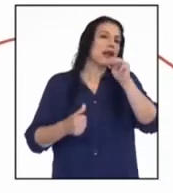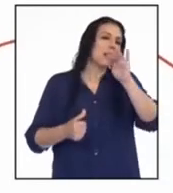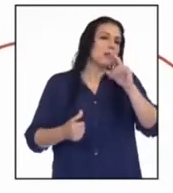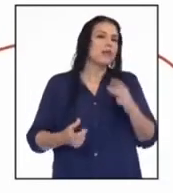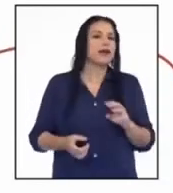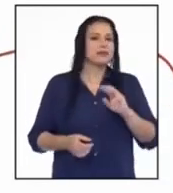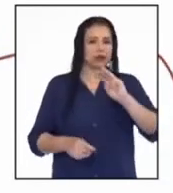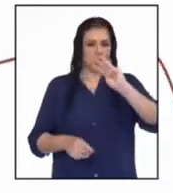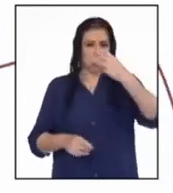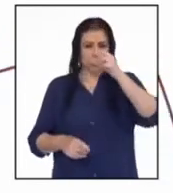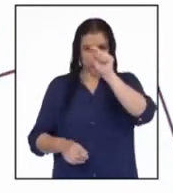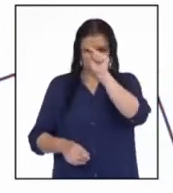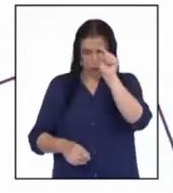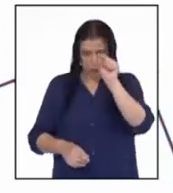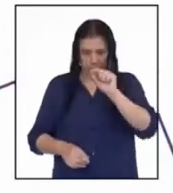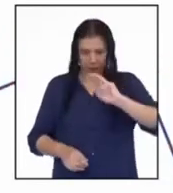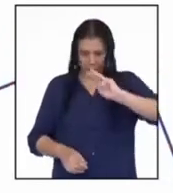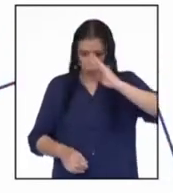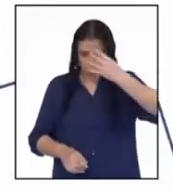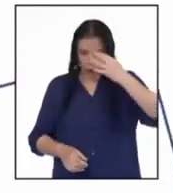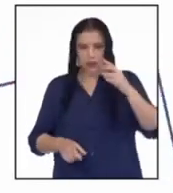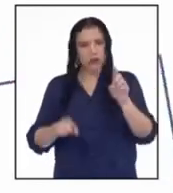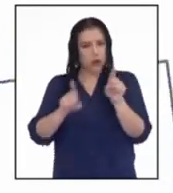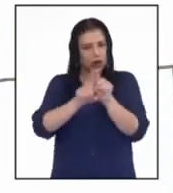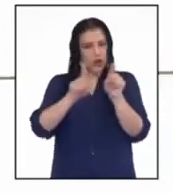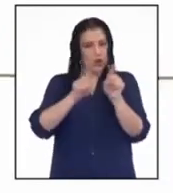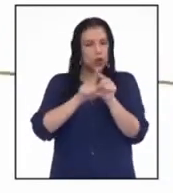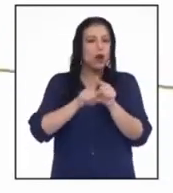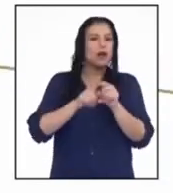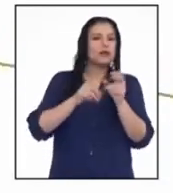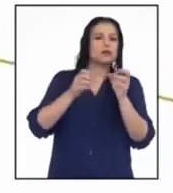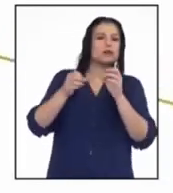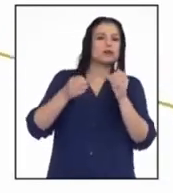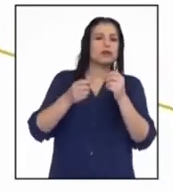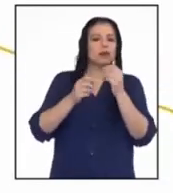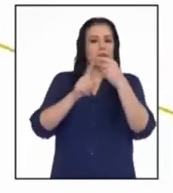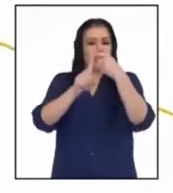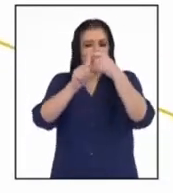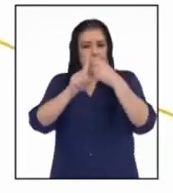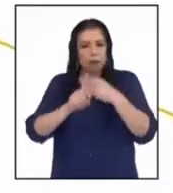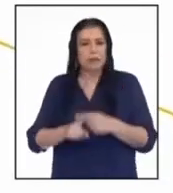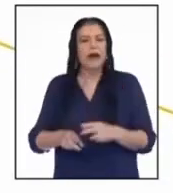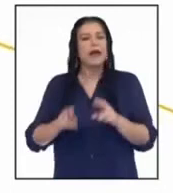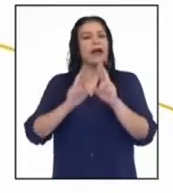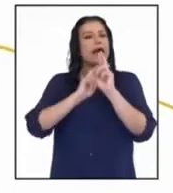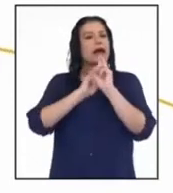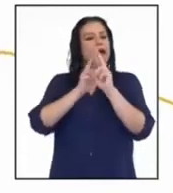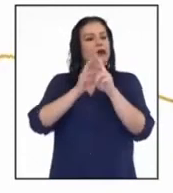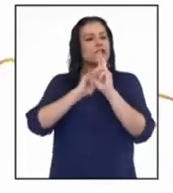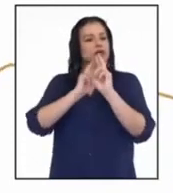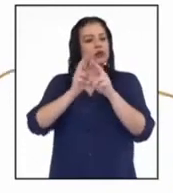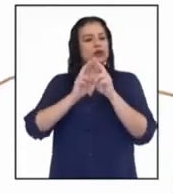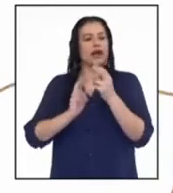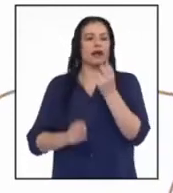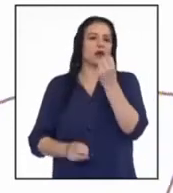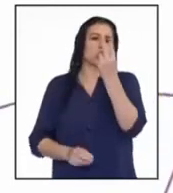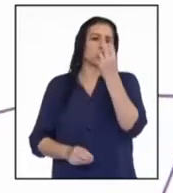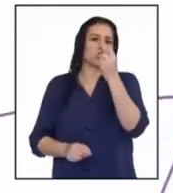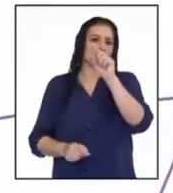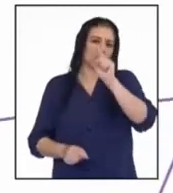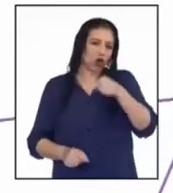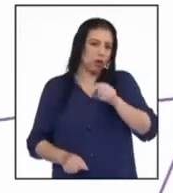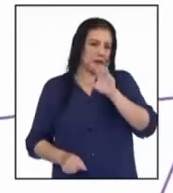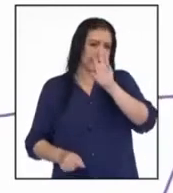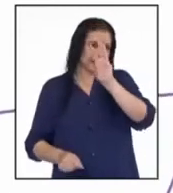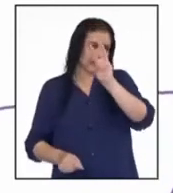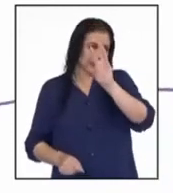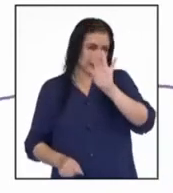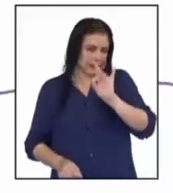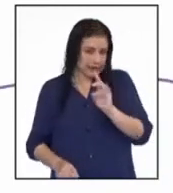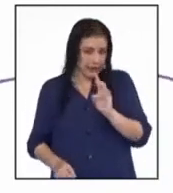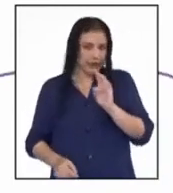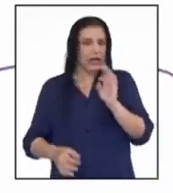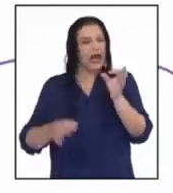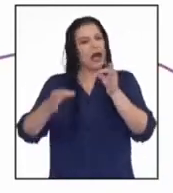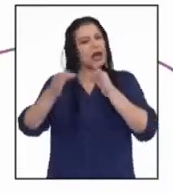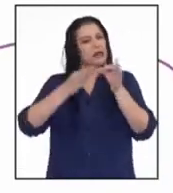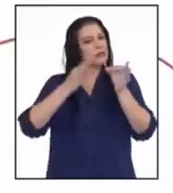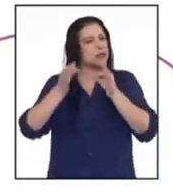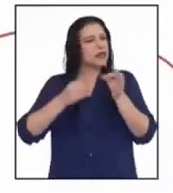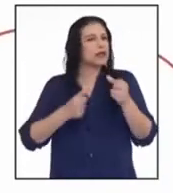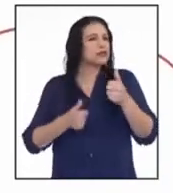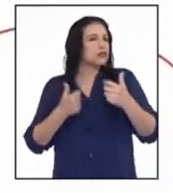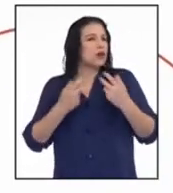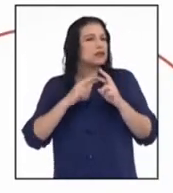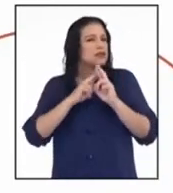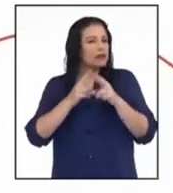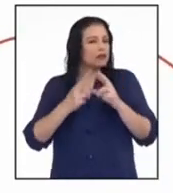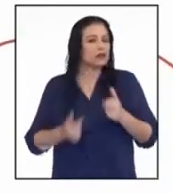cuarto intervalo. De igual forma, luego de un tratamiento operativo, llegamos al resultado 12,67. La interpretación que le